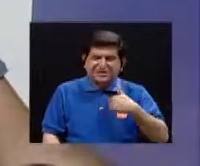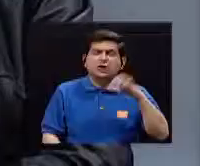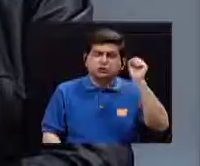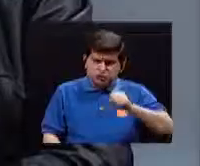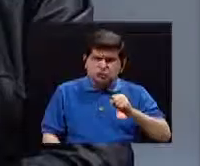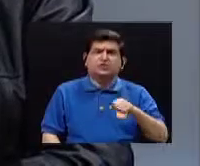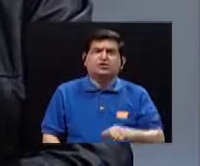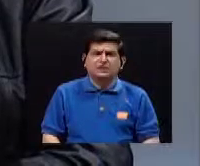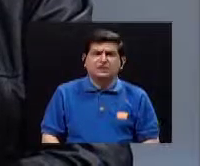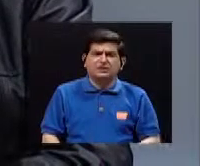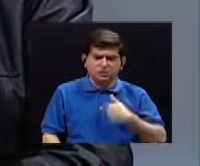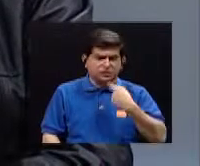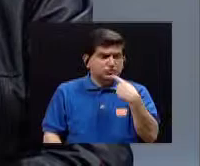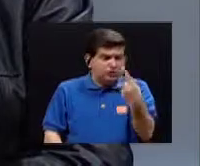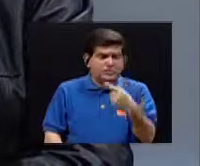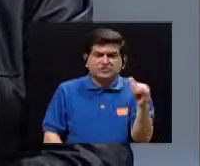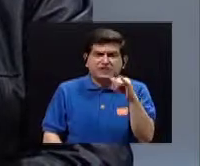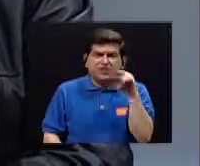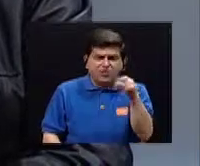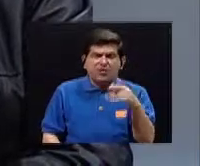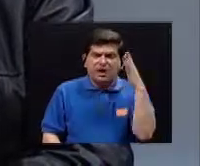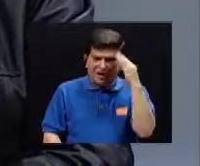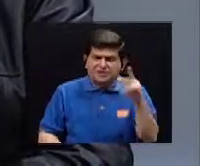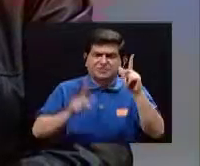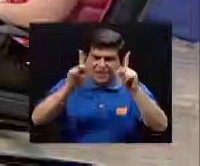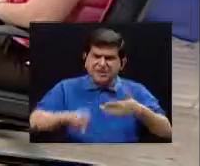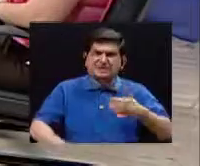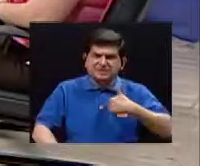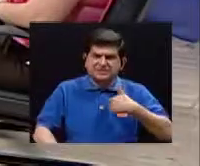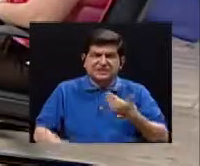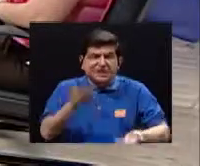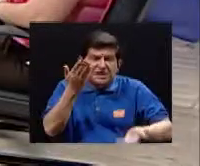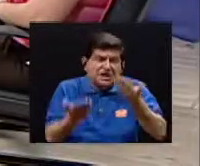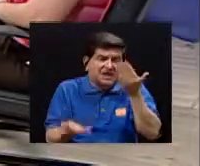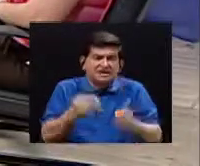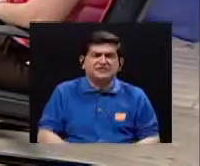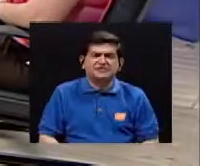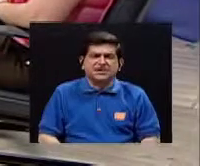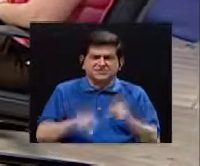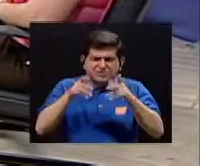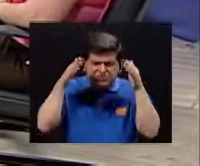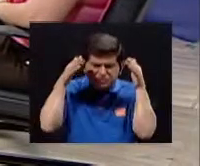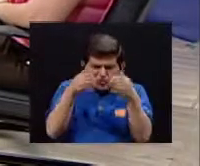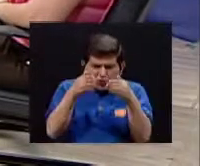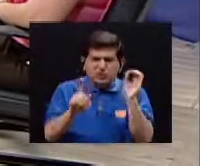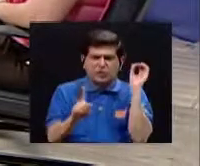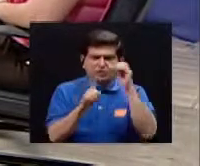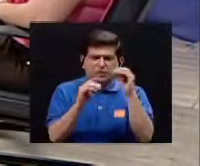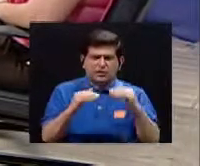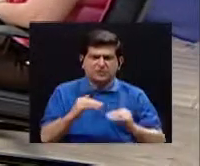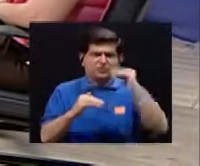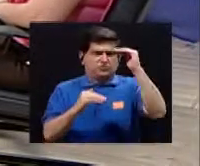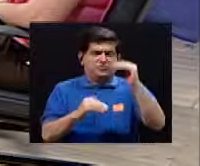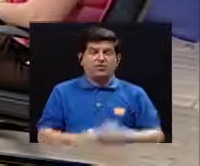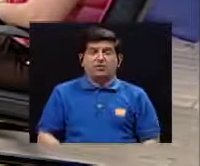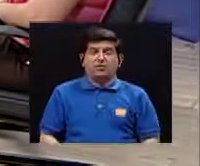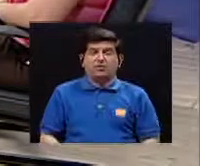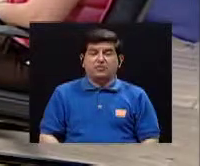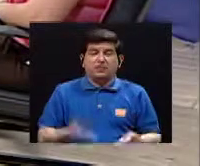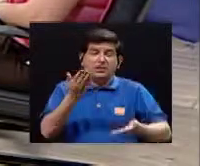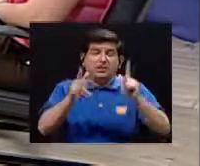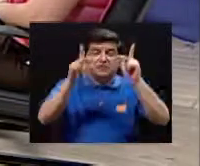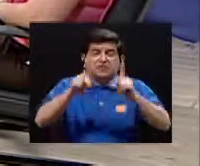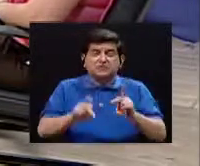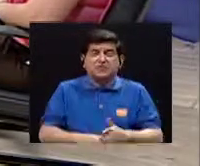entonces si también era algo que yo hacía esto tiene que pasar a mucha gente que tal vez está concentrado con un objetivo mayor y de